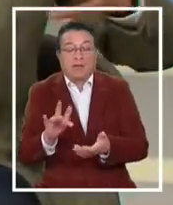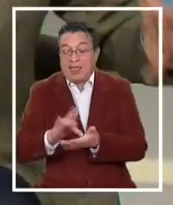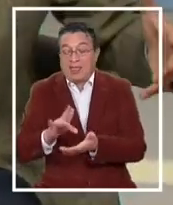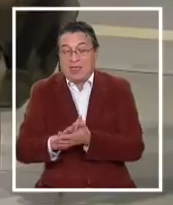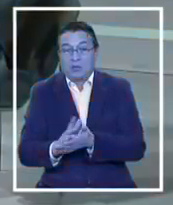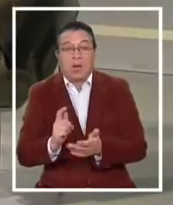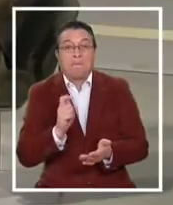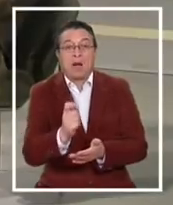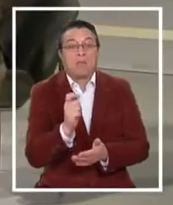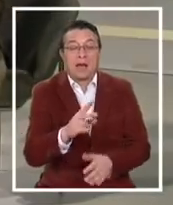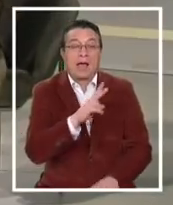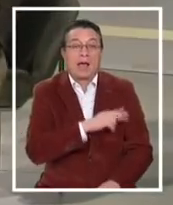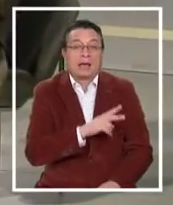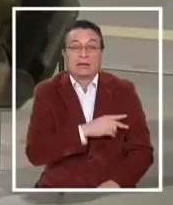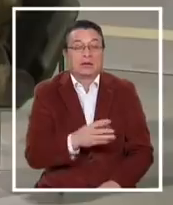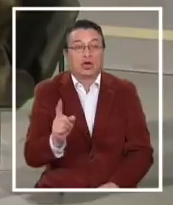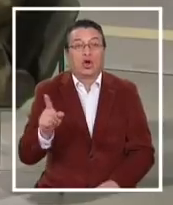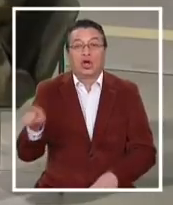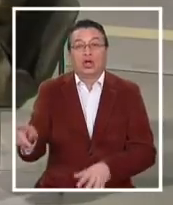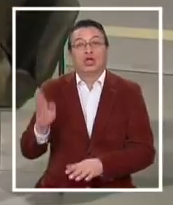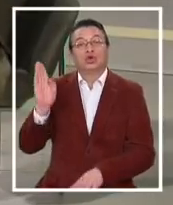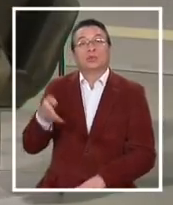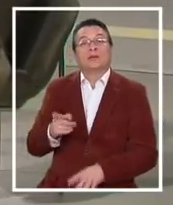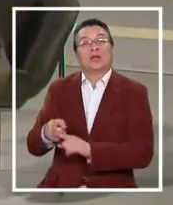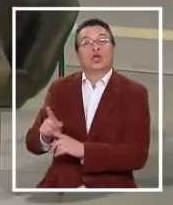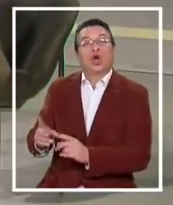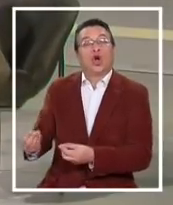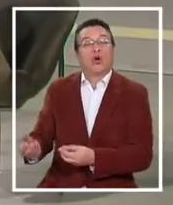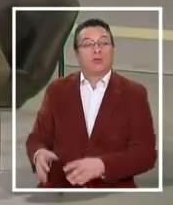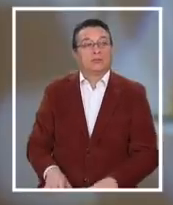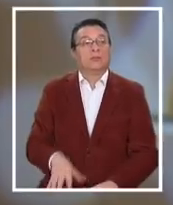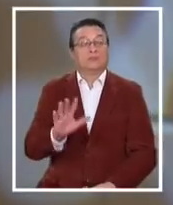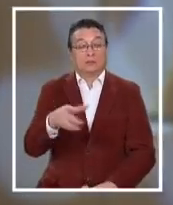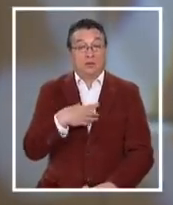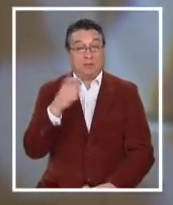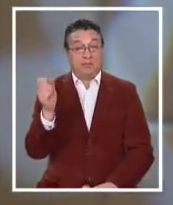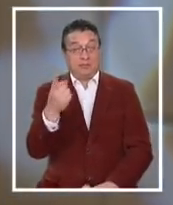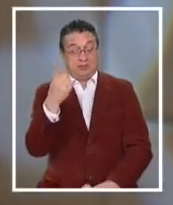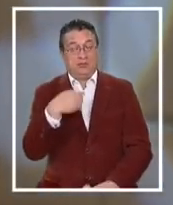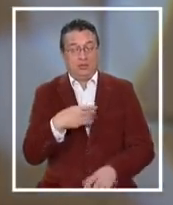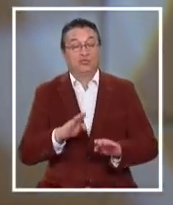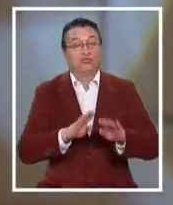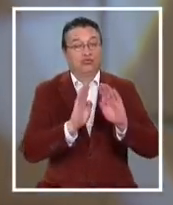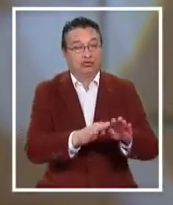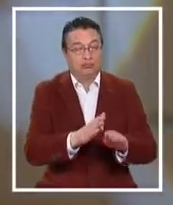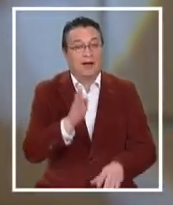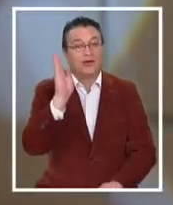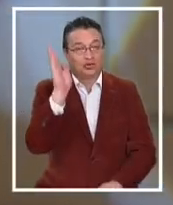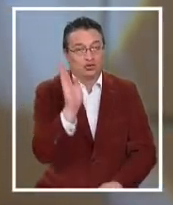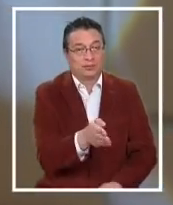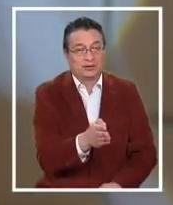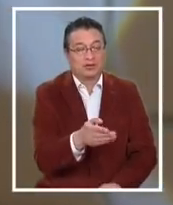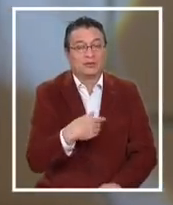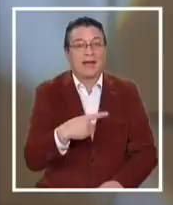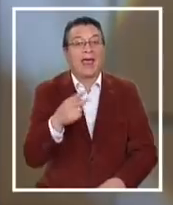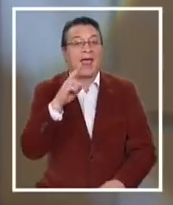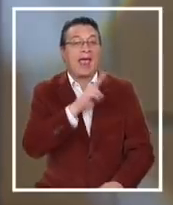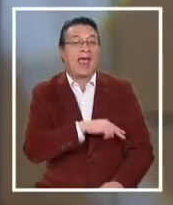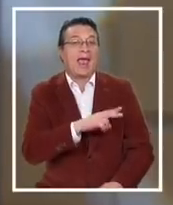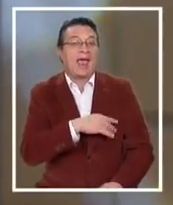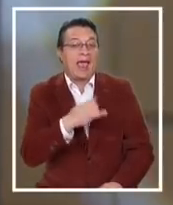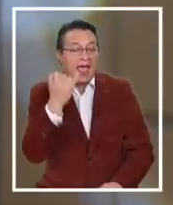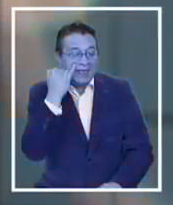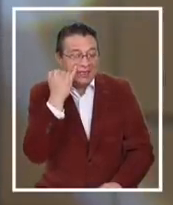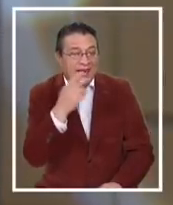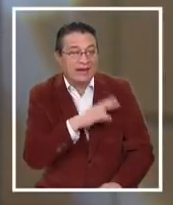no tienen cómo pagar los intereses y a ellos no se les suspenden. No, en primer lugar, yo voté a favor de la suspensión de los intereses de todas